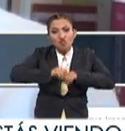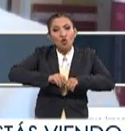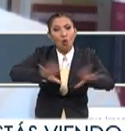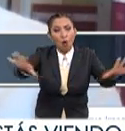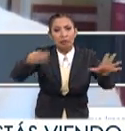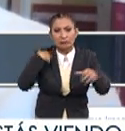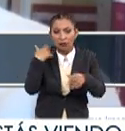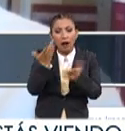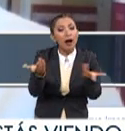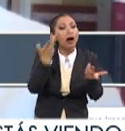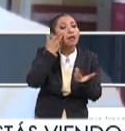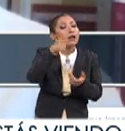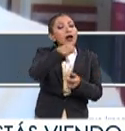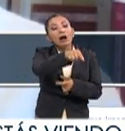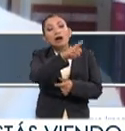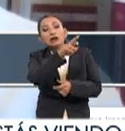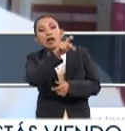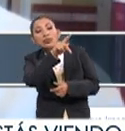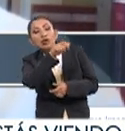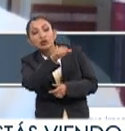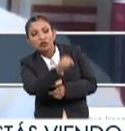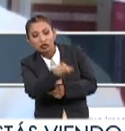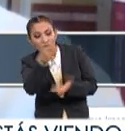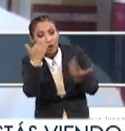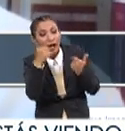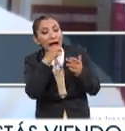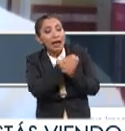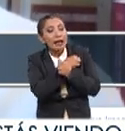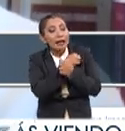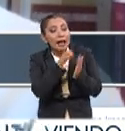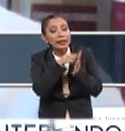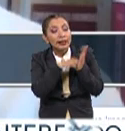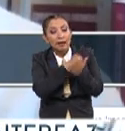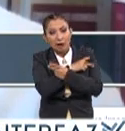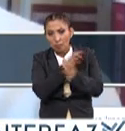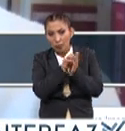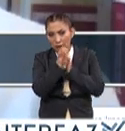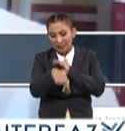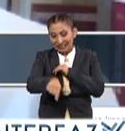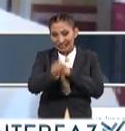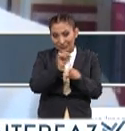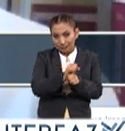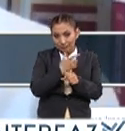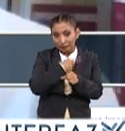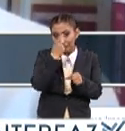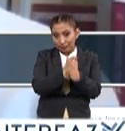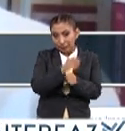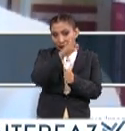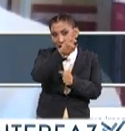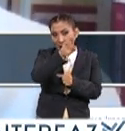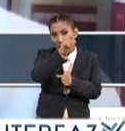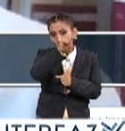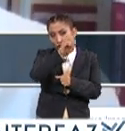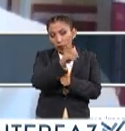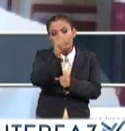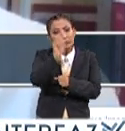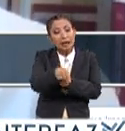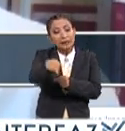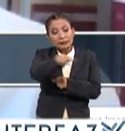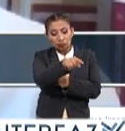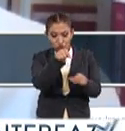hacer retos desde el punto de vista de ética y valores. Por ejemplo, en esta semana tenemos el primer reto, que